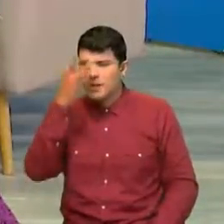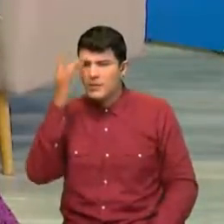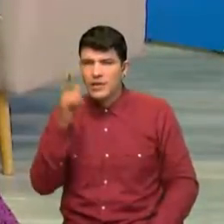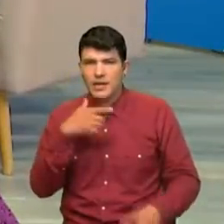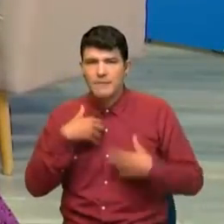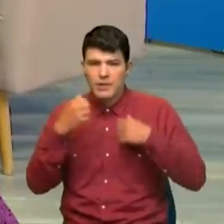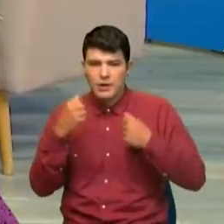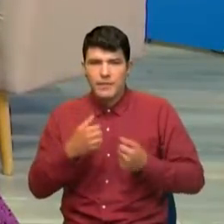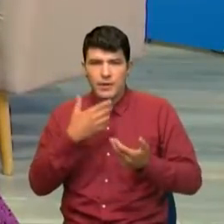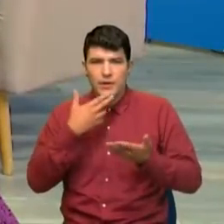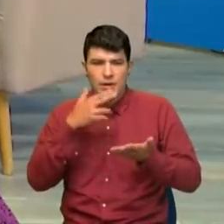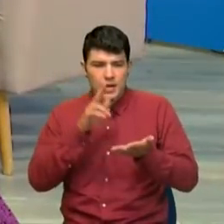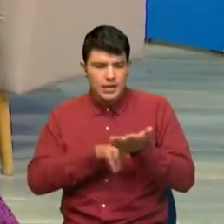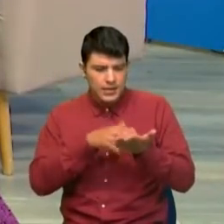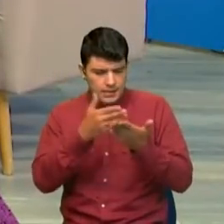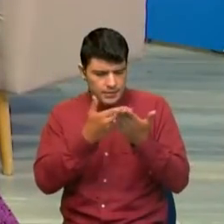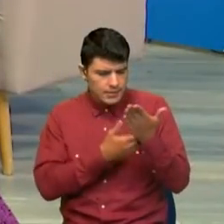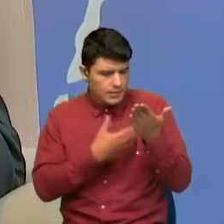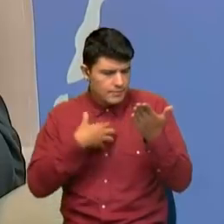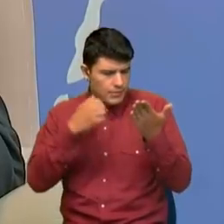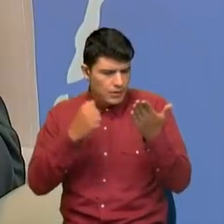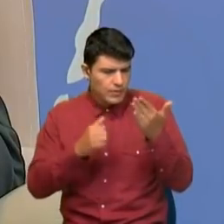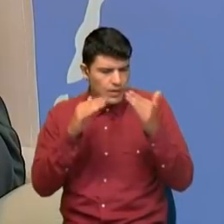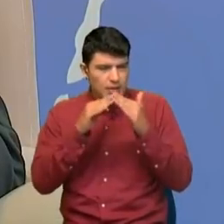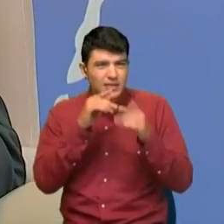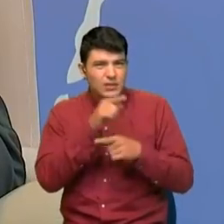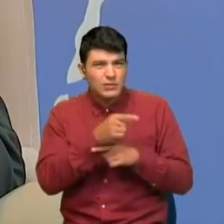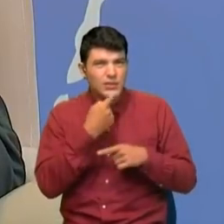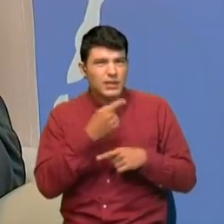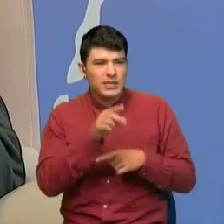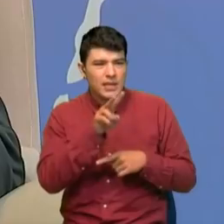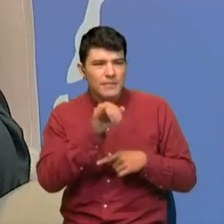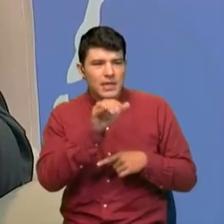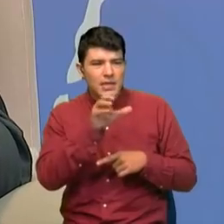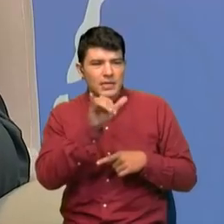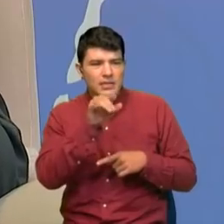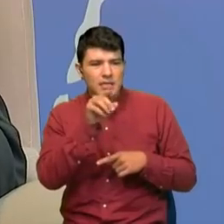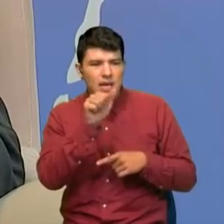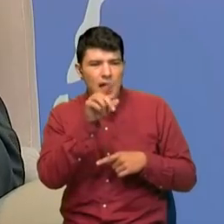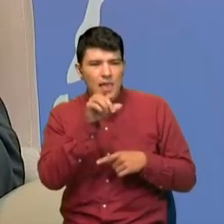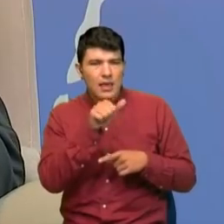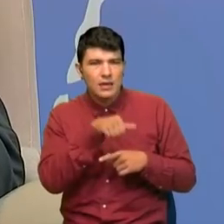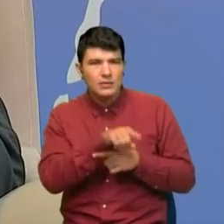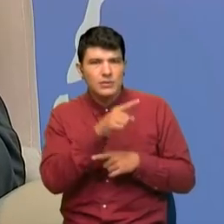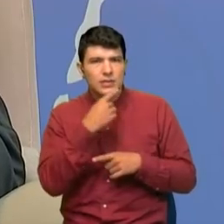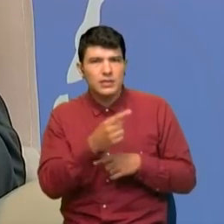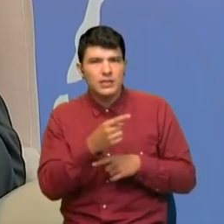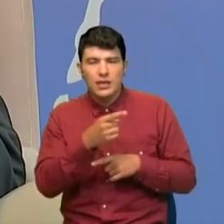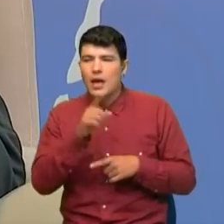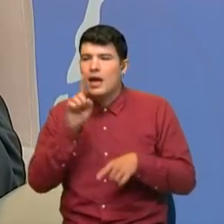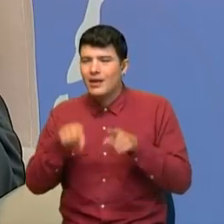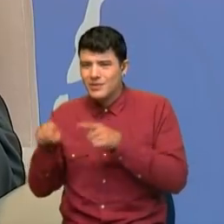está viciada? Bueno, se puede presentar por muchas formas, ¿no? Esto es una falencia que se presenta